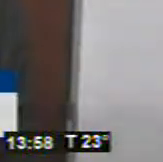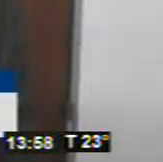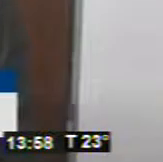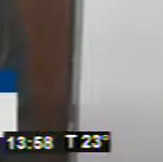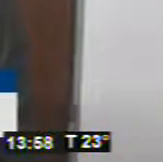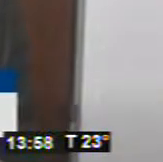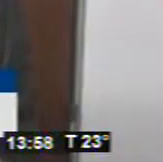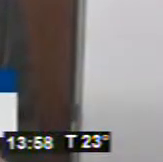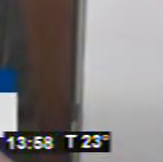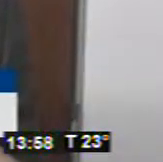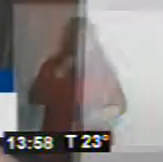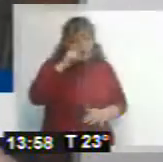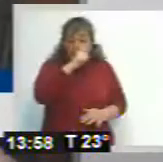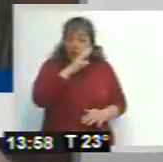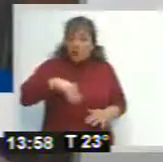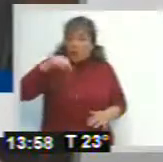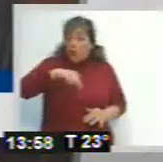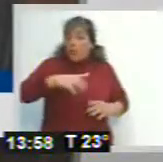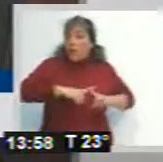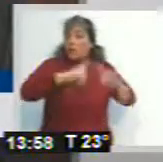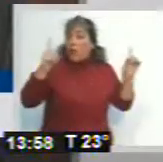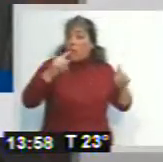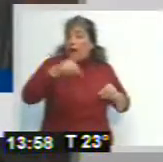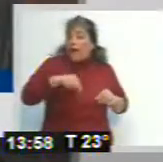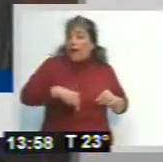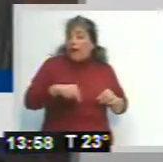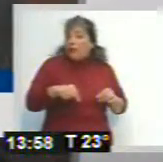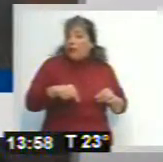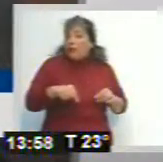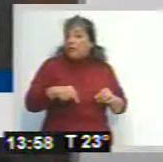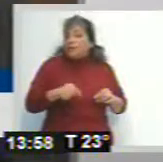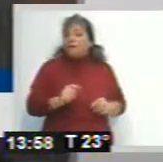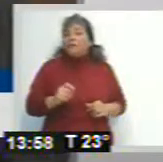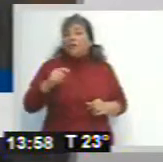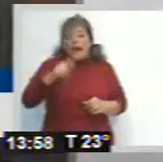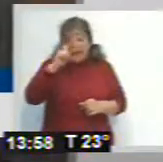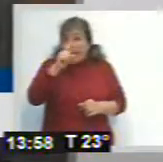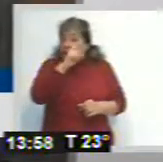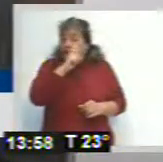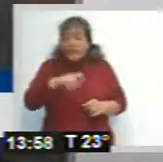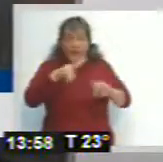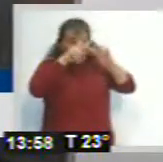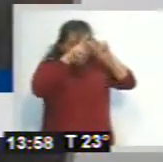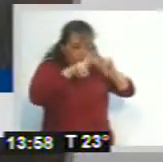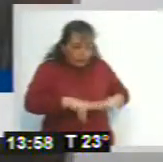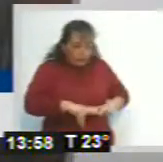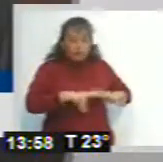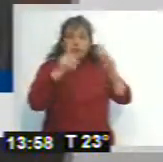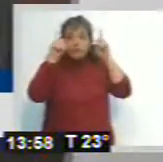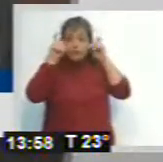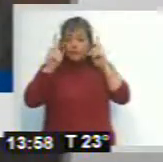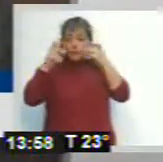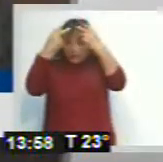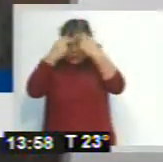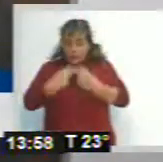el centro de salud vamos a inaugurar esto que estamos acá en la sala de rayos x con un aparato este que